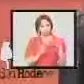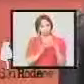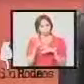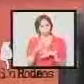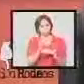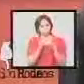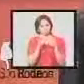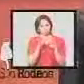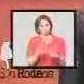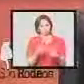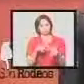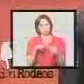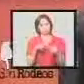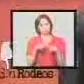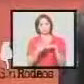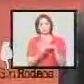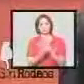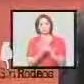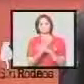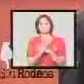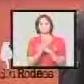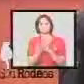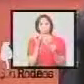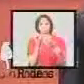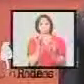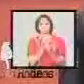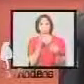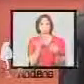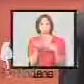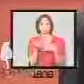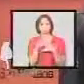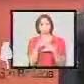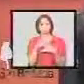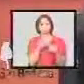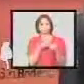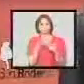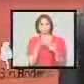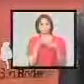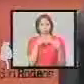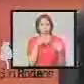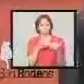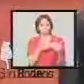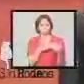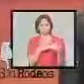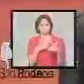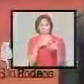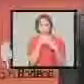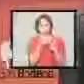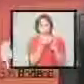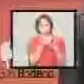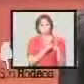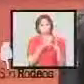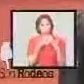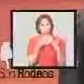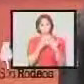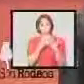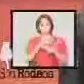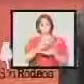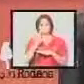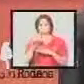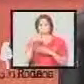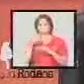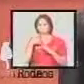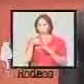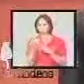digital y posteriormente a través de una cita llegan a cualquiera de las oficinas, la más cercana, con una cita previamente establecida para que no tengan